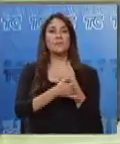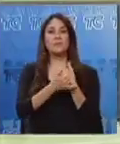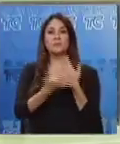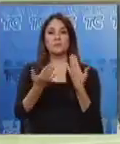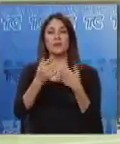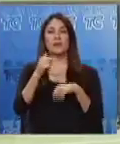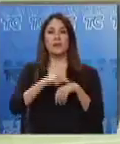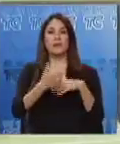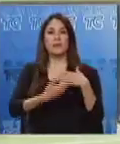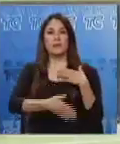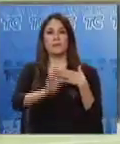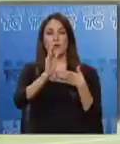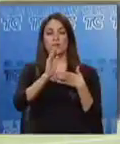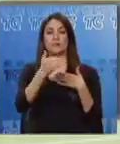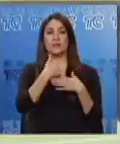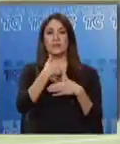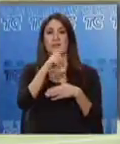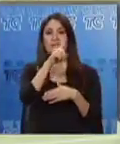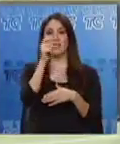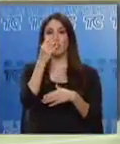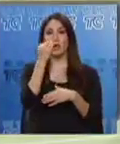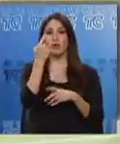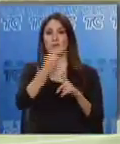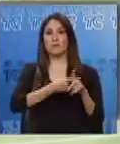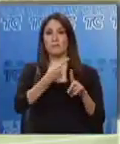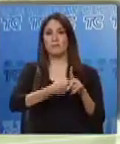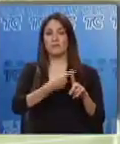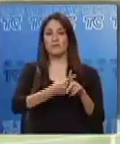mayor tiempo en el mando con 114 meses de